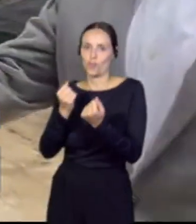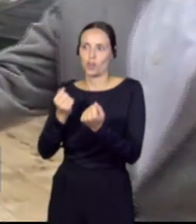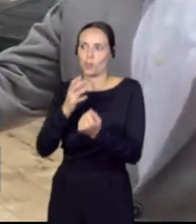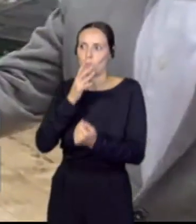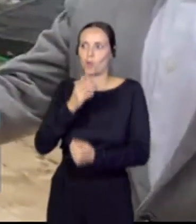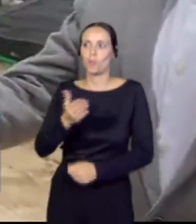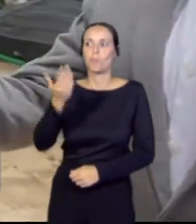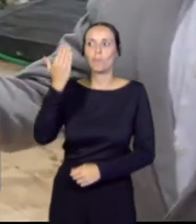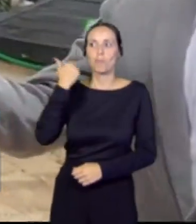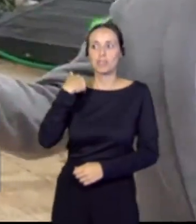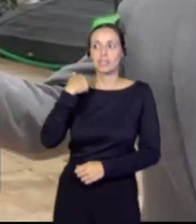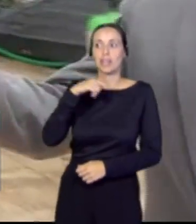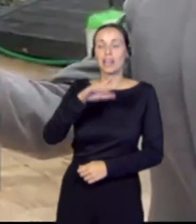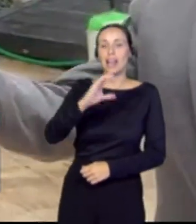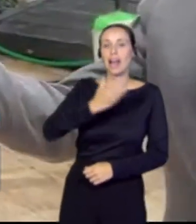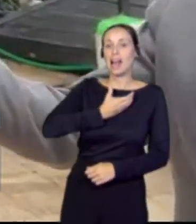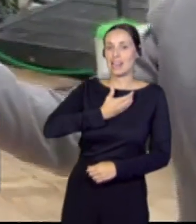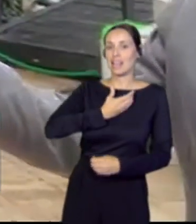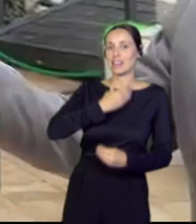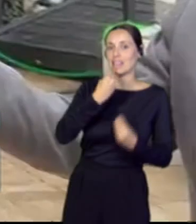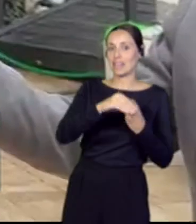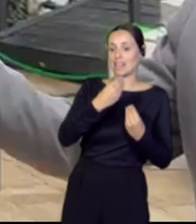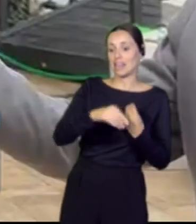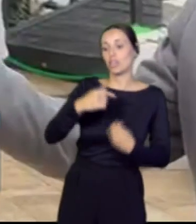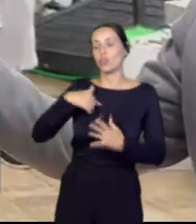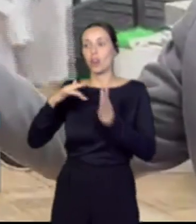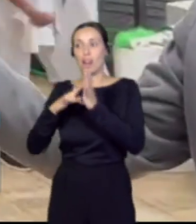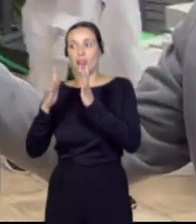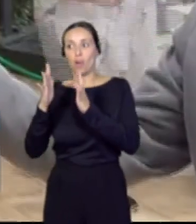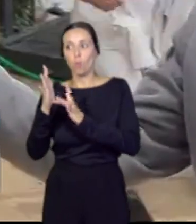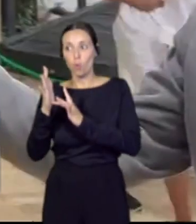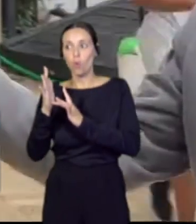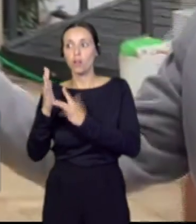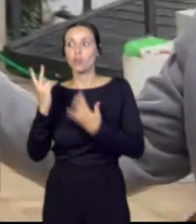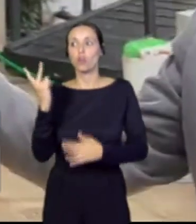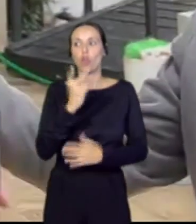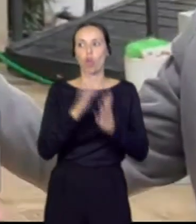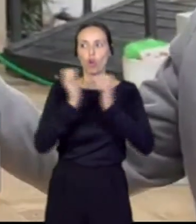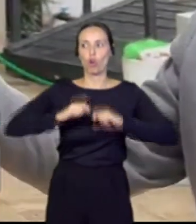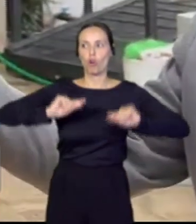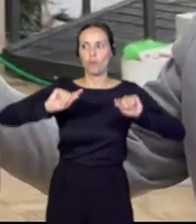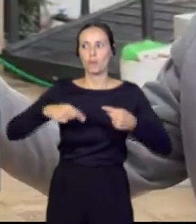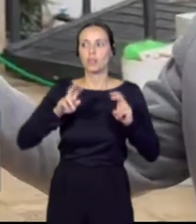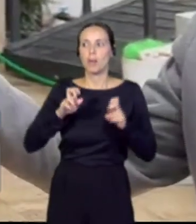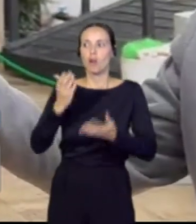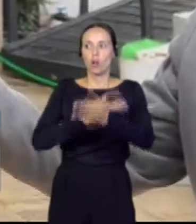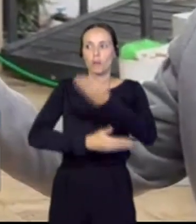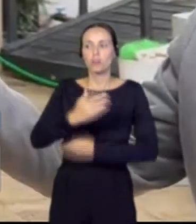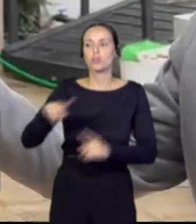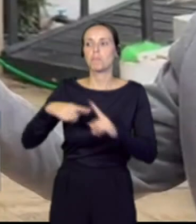alcalde de Playa, yo era alcalde de La Laguna, tuvimos muchos convenios de colaboración, sobre todo de planificación